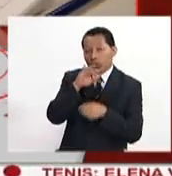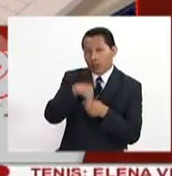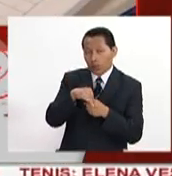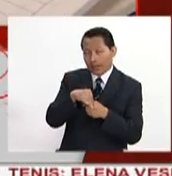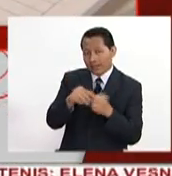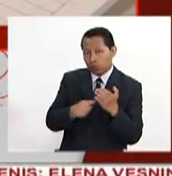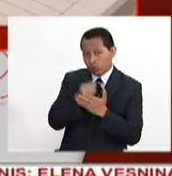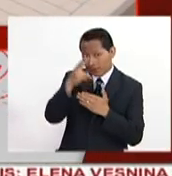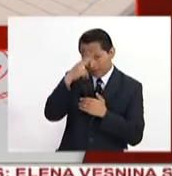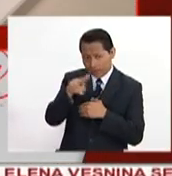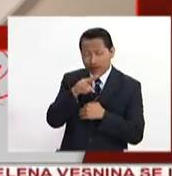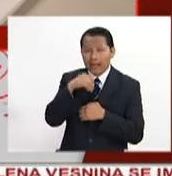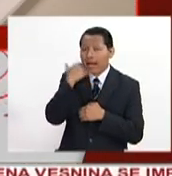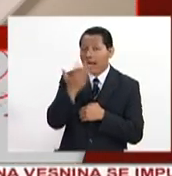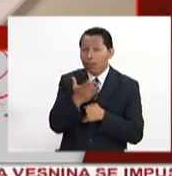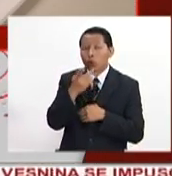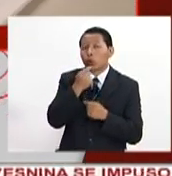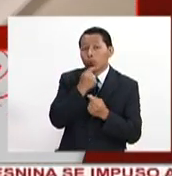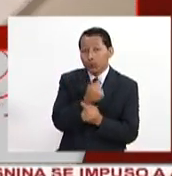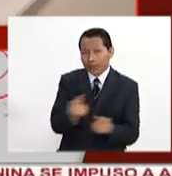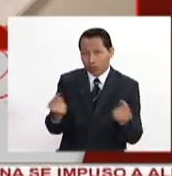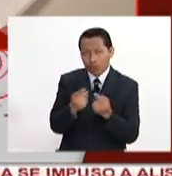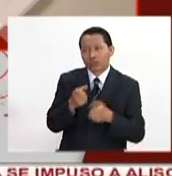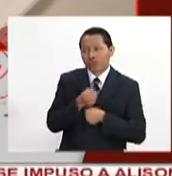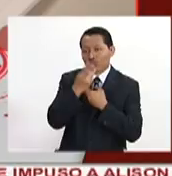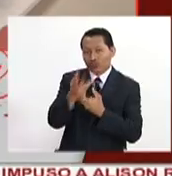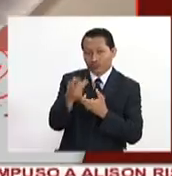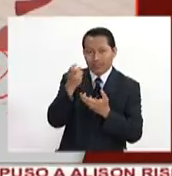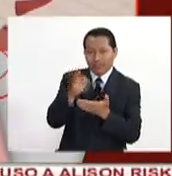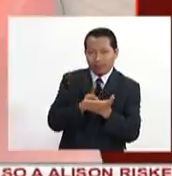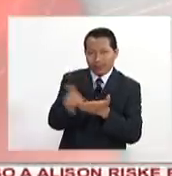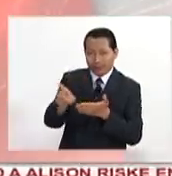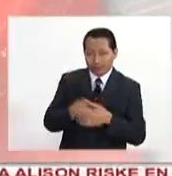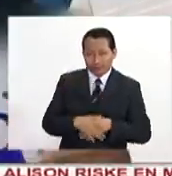México queremos precisamente que las niñas y niños se expresen con estos derechos.